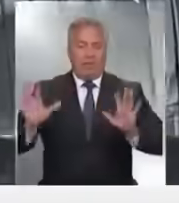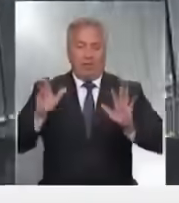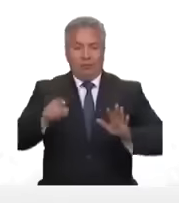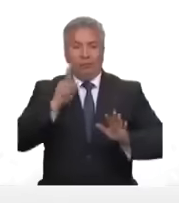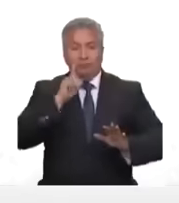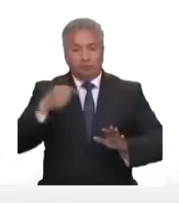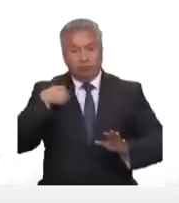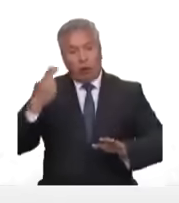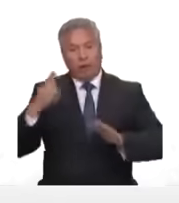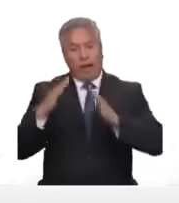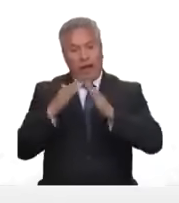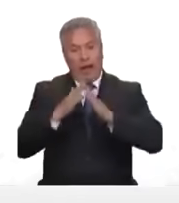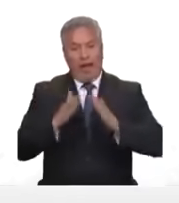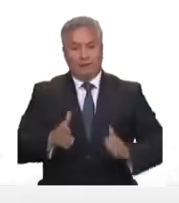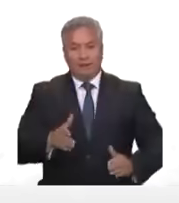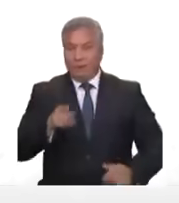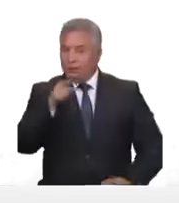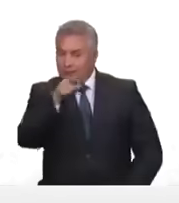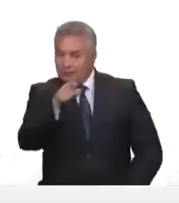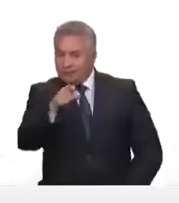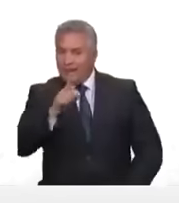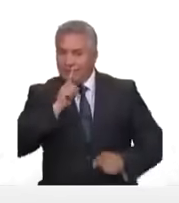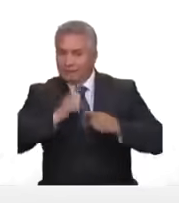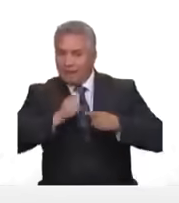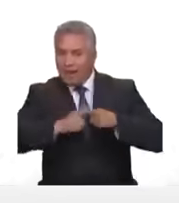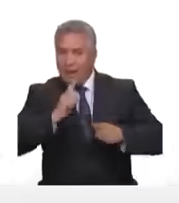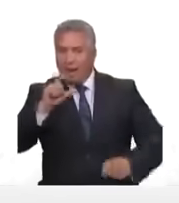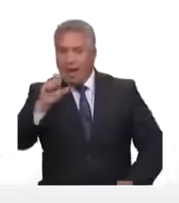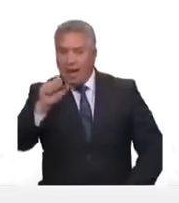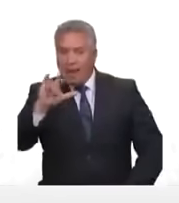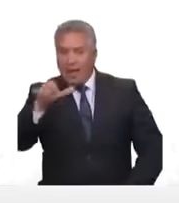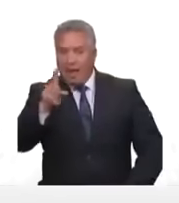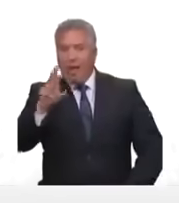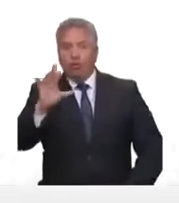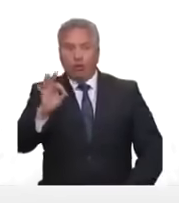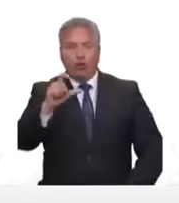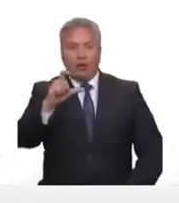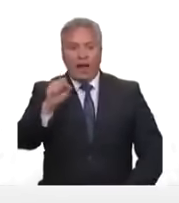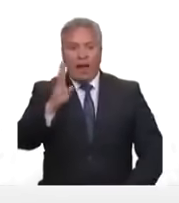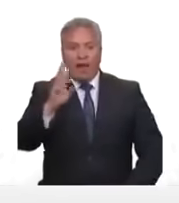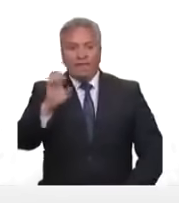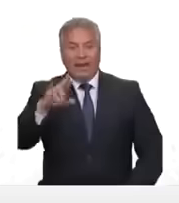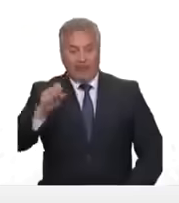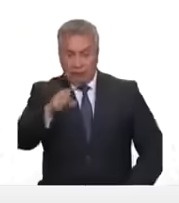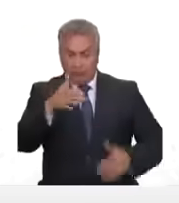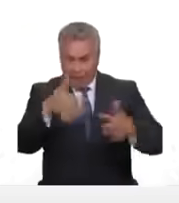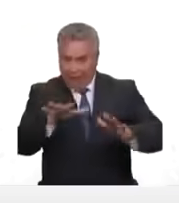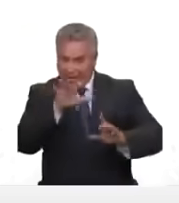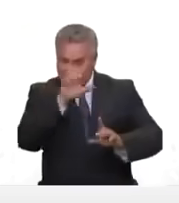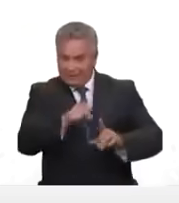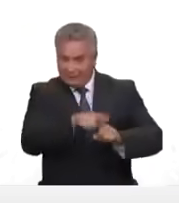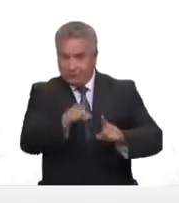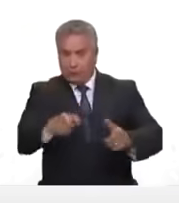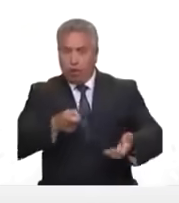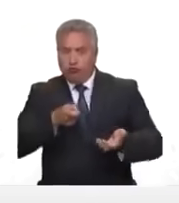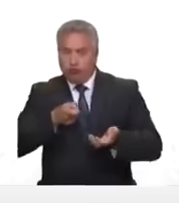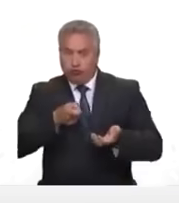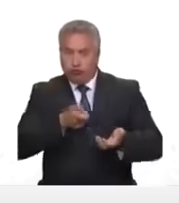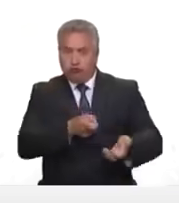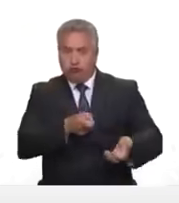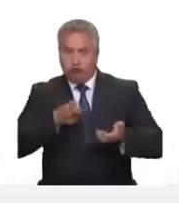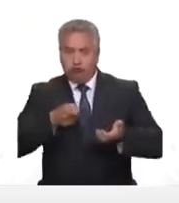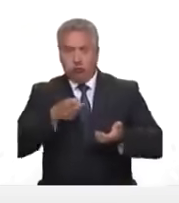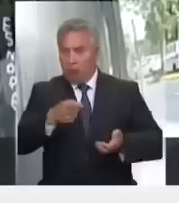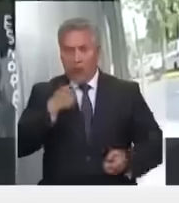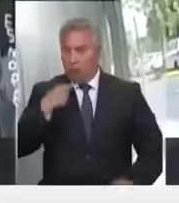casa, por favor? Quien habla es Alejandro Cabrera. Pese a ser sorprendido robando esta bicicleta con un taladro, él lo